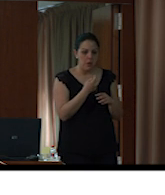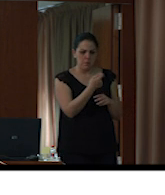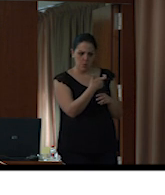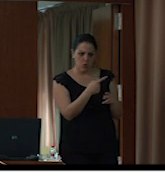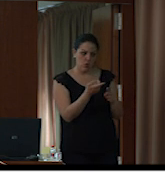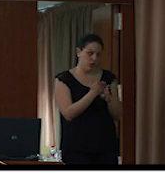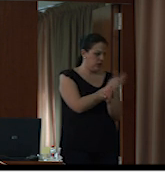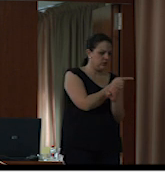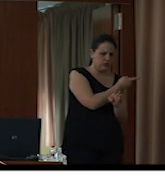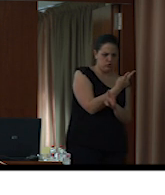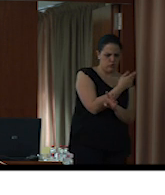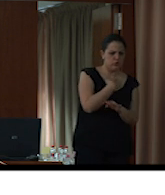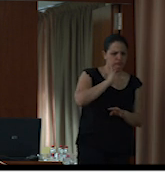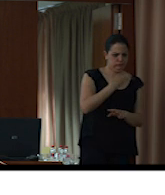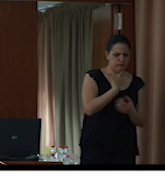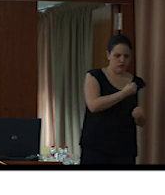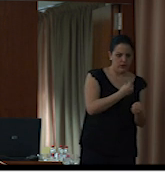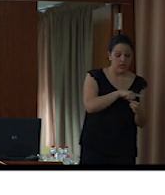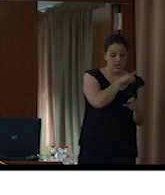sobre el dolor y sobre el sueño es similar.